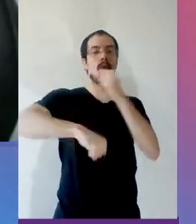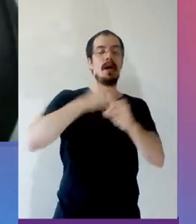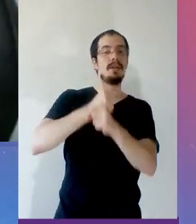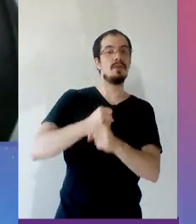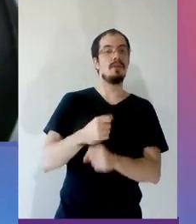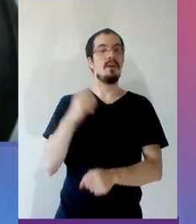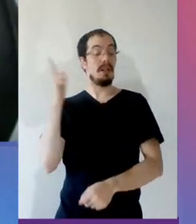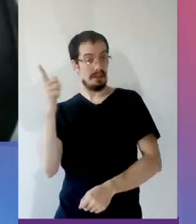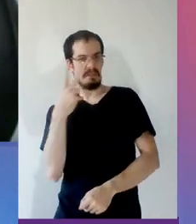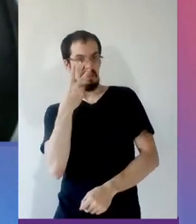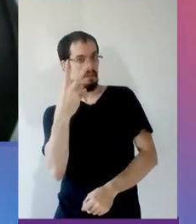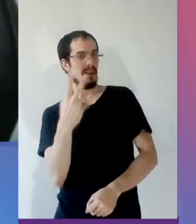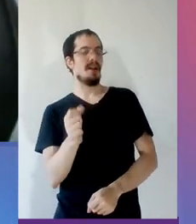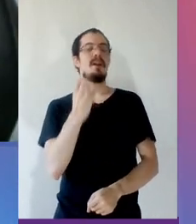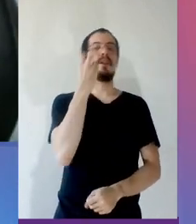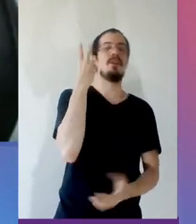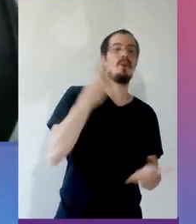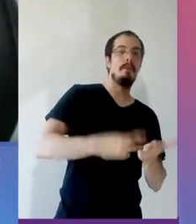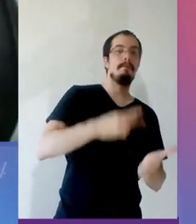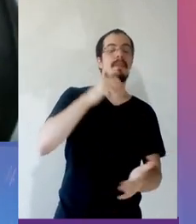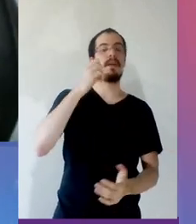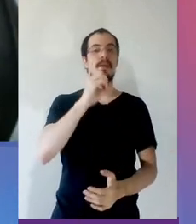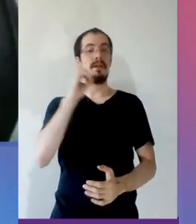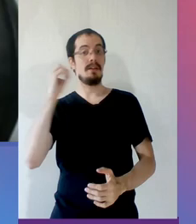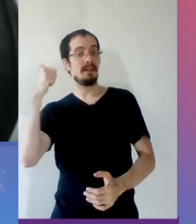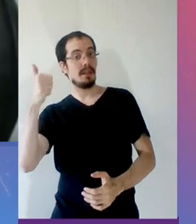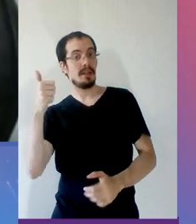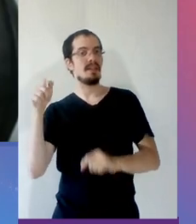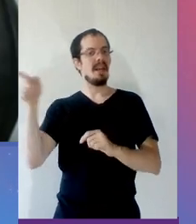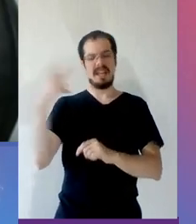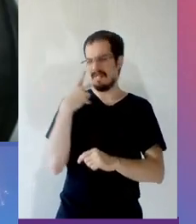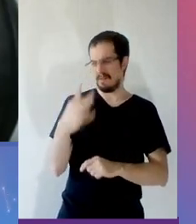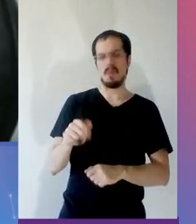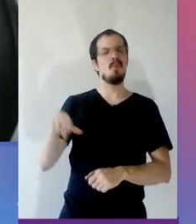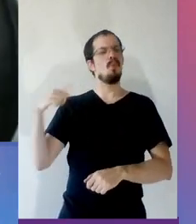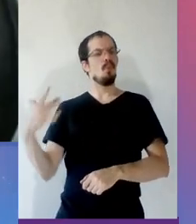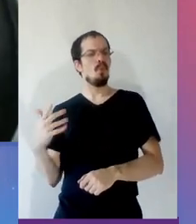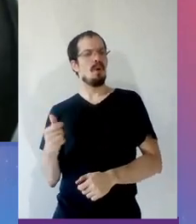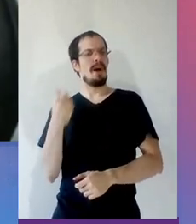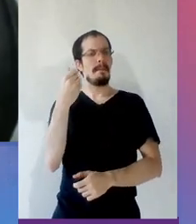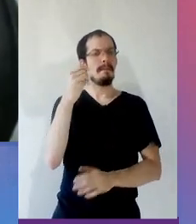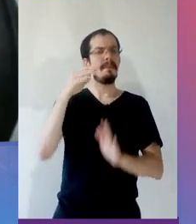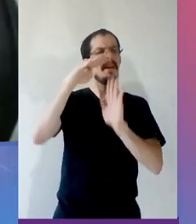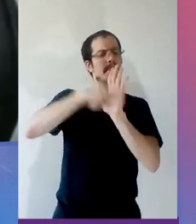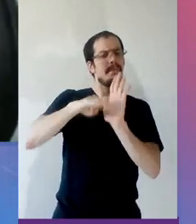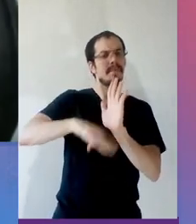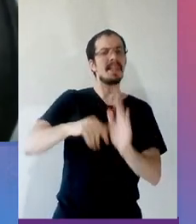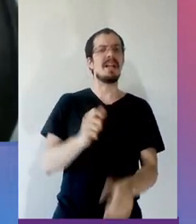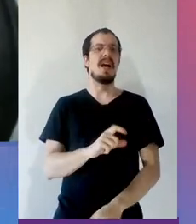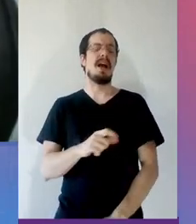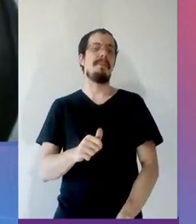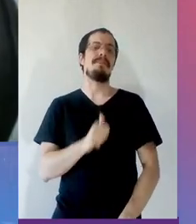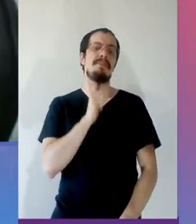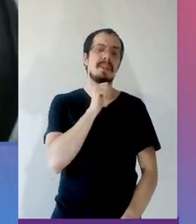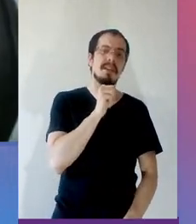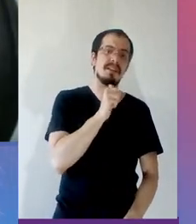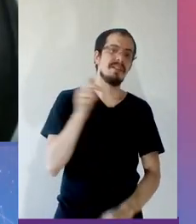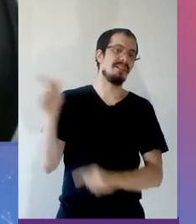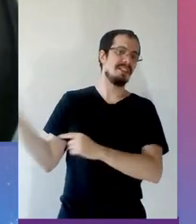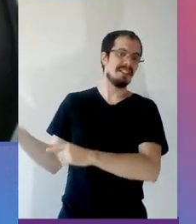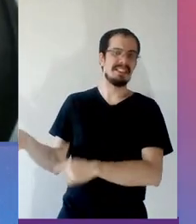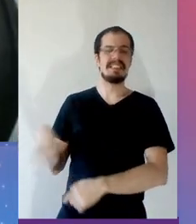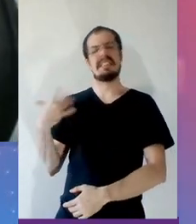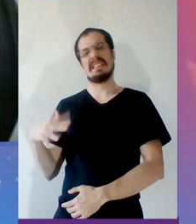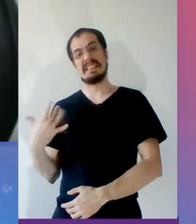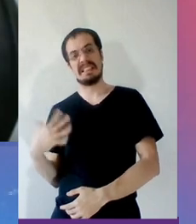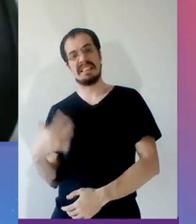quintil de más bajo ingreso tenía 4 veces más retraso y rezago del desarrollo que los niños y